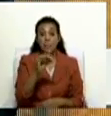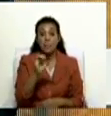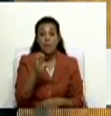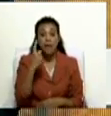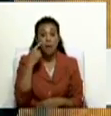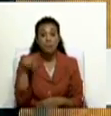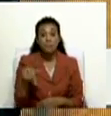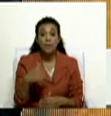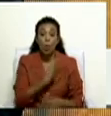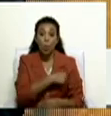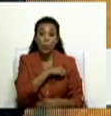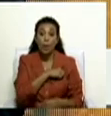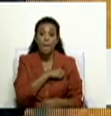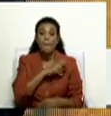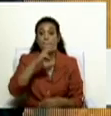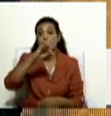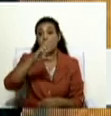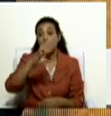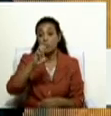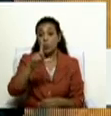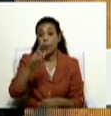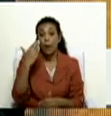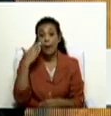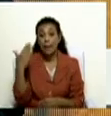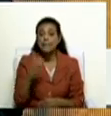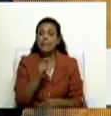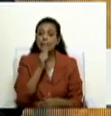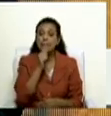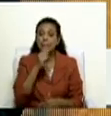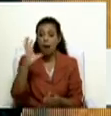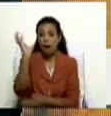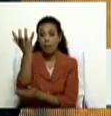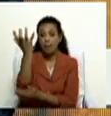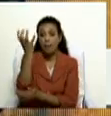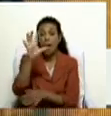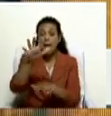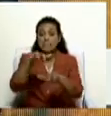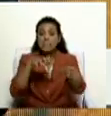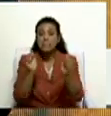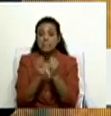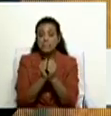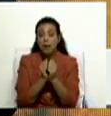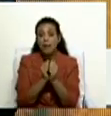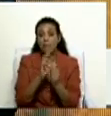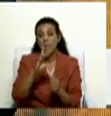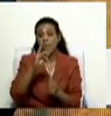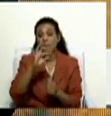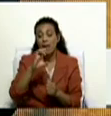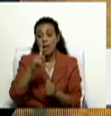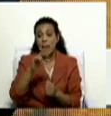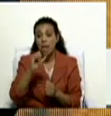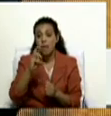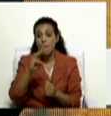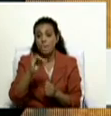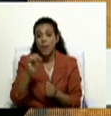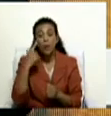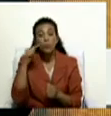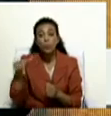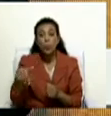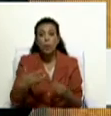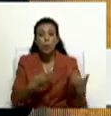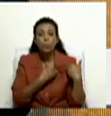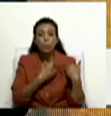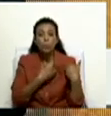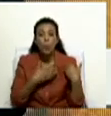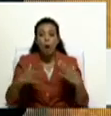distrayendo carrer y colina quien comanda el castillo de San Felipe él castillo y colina es quien capitula